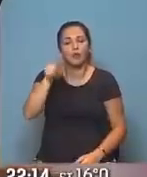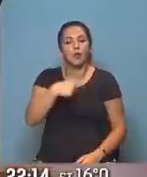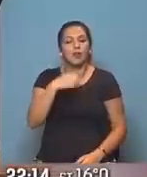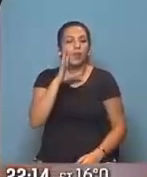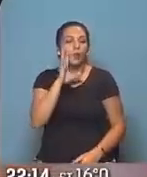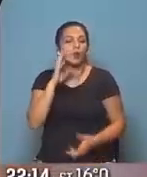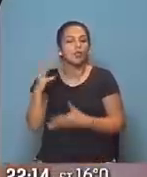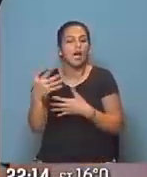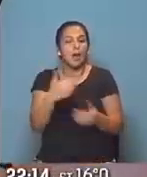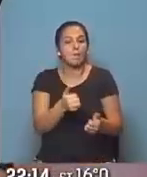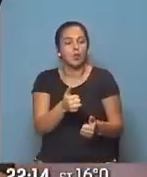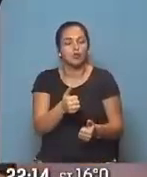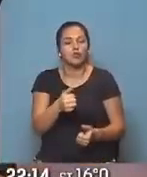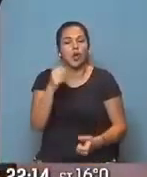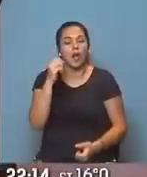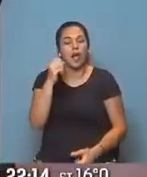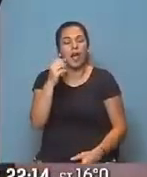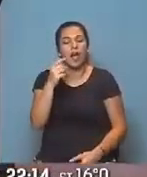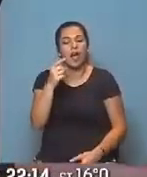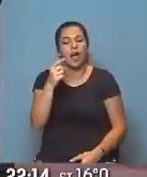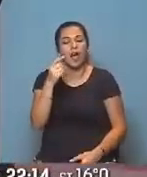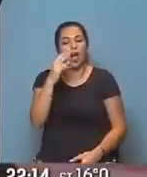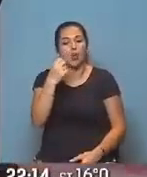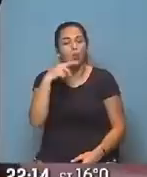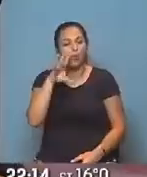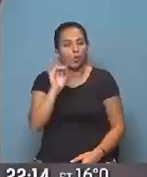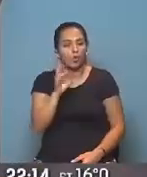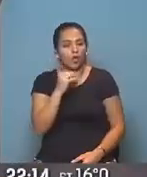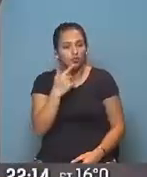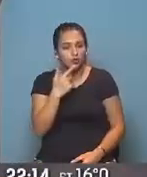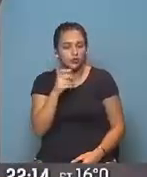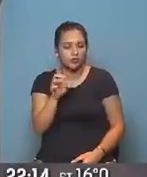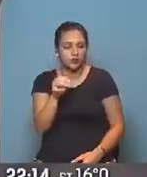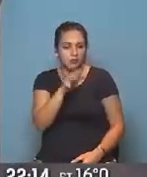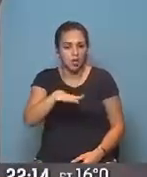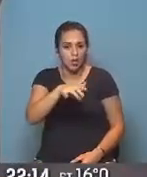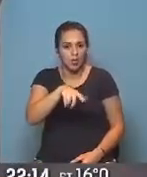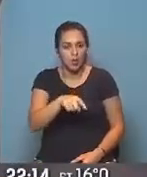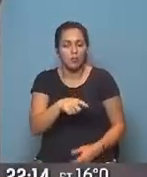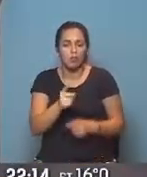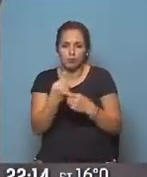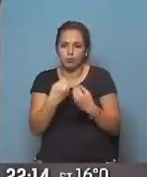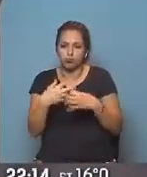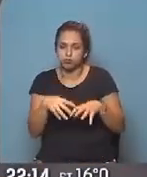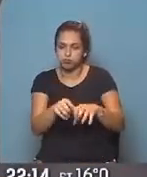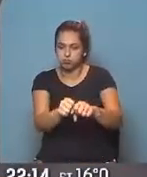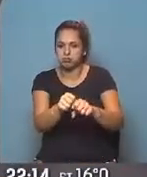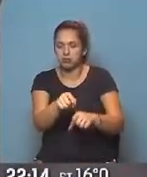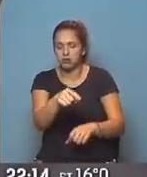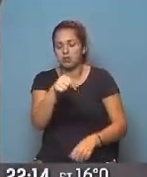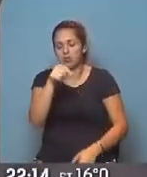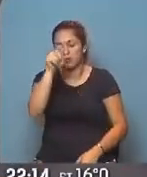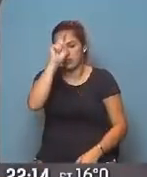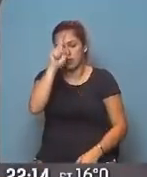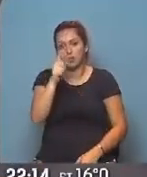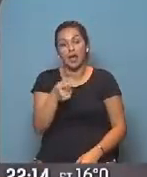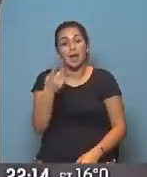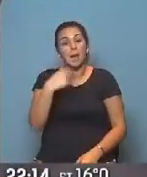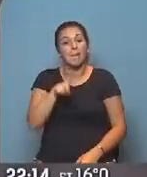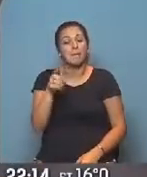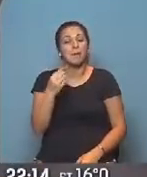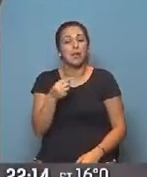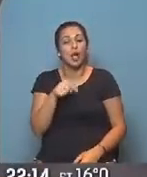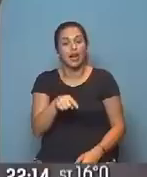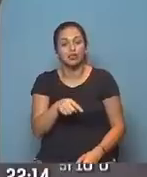Estados Unidos a los kurdos, que buscan históricamente su nación y que, bueno, han sido muy reprimidos por los turcos también, no hay que olvidarlo, pero que